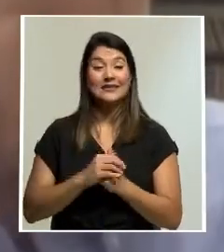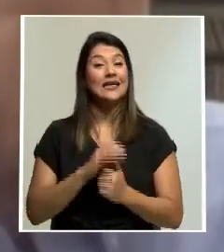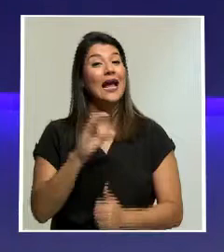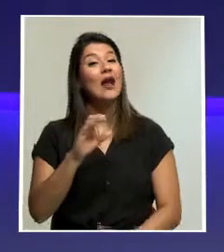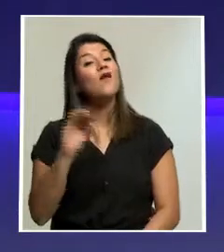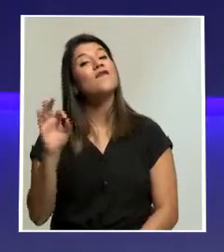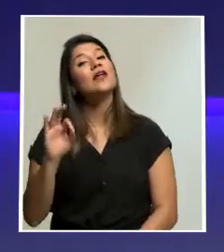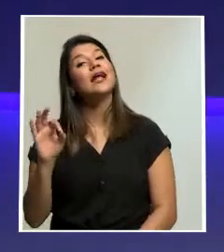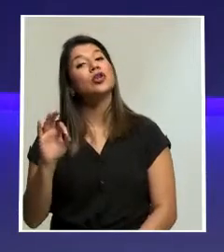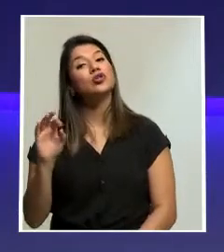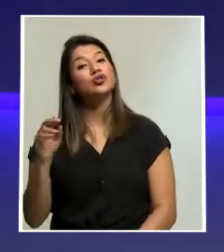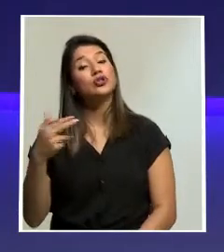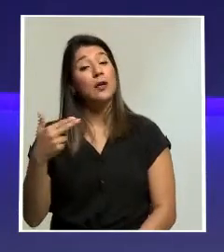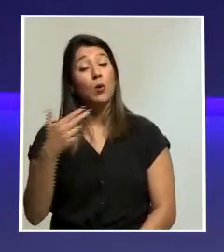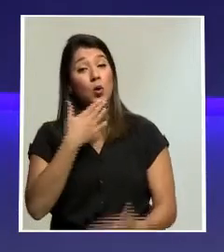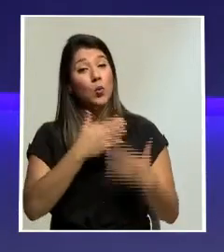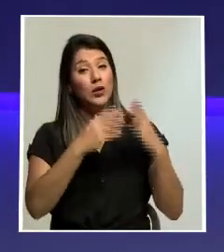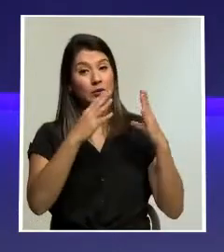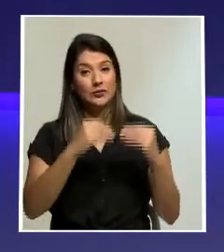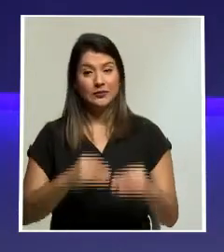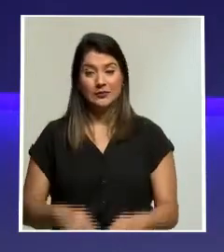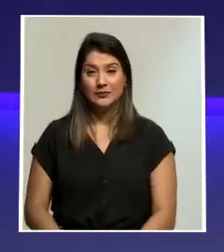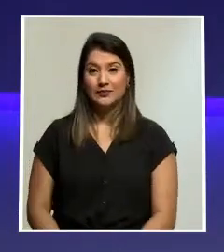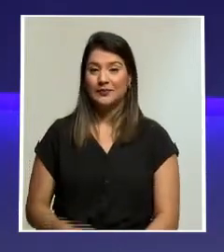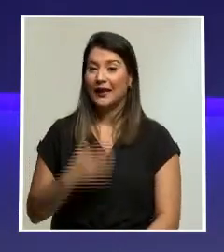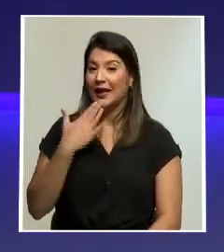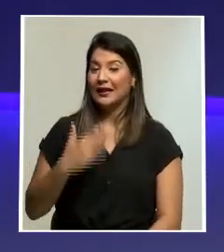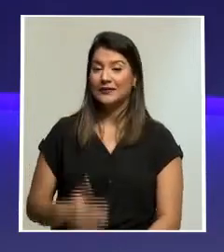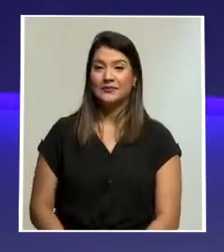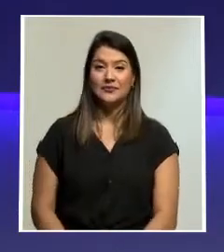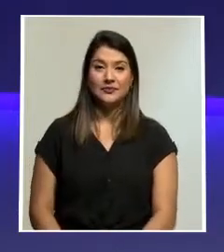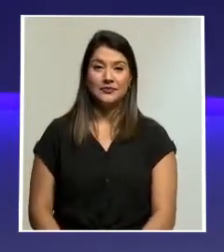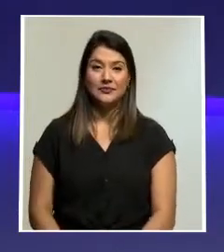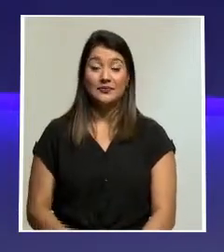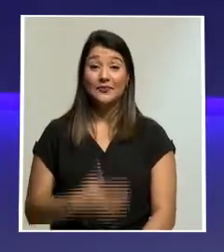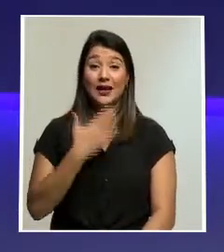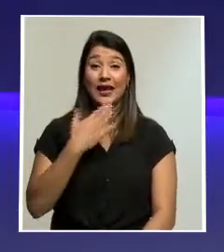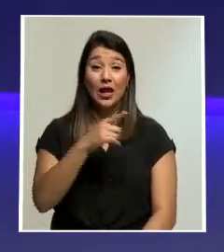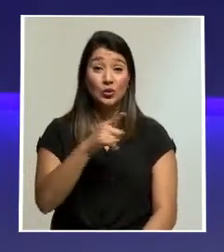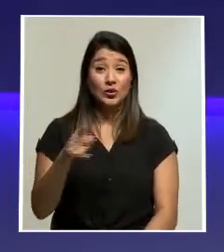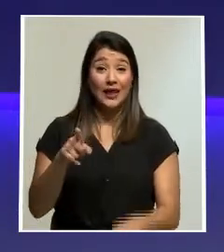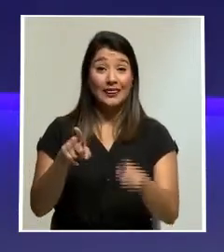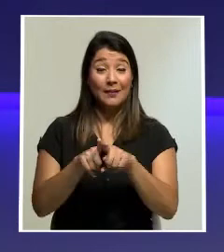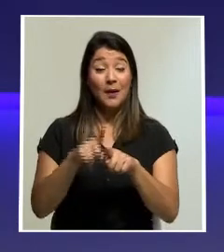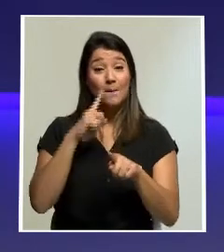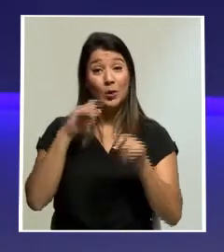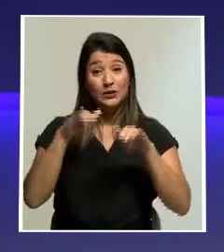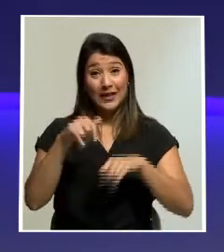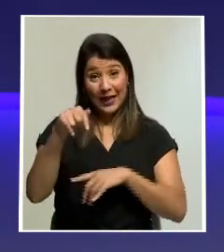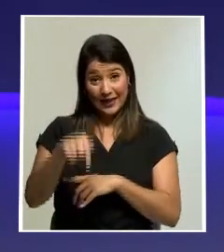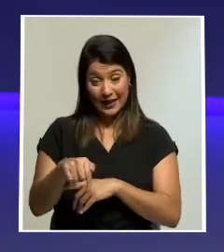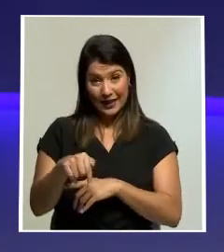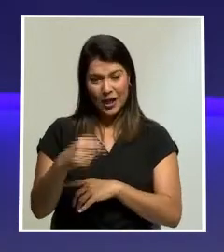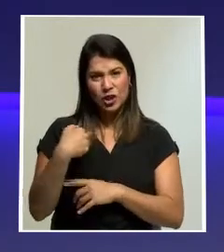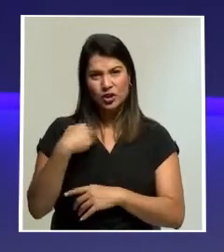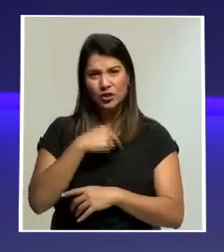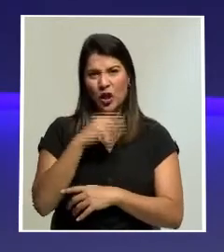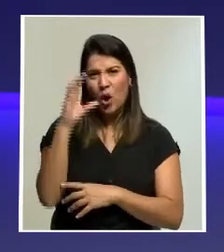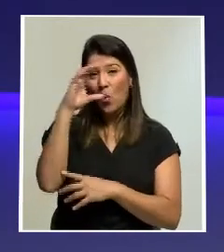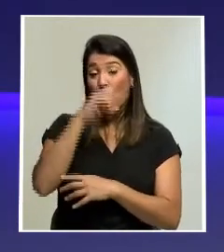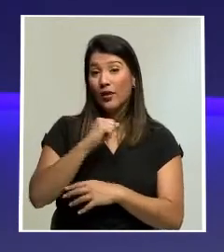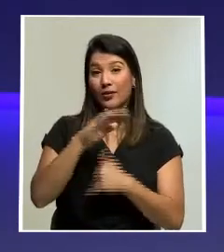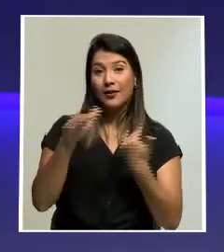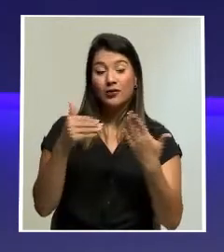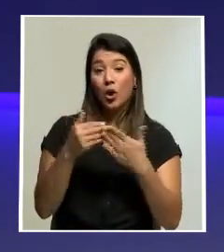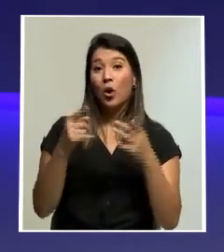Chamorro, buenas noches. Gracias. Gracias también a ustedes por estar ahí, enterarnos de lo que